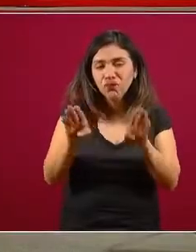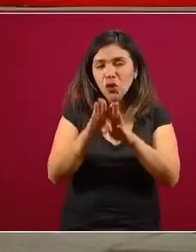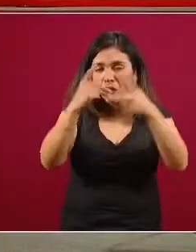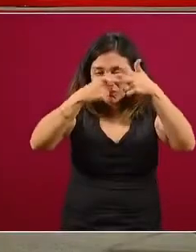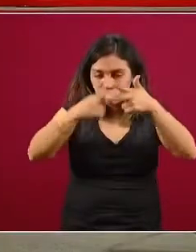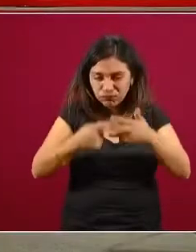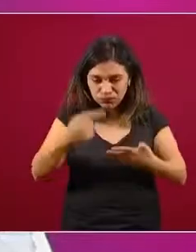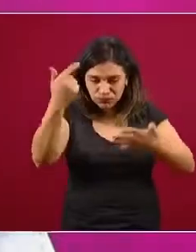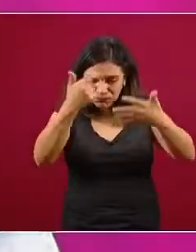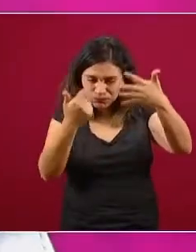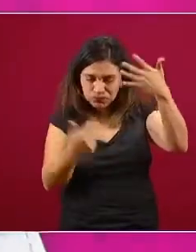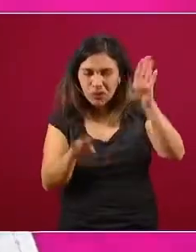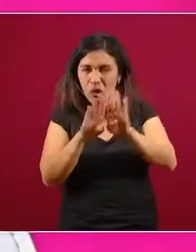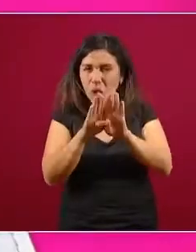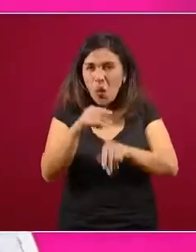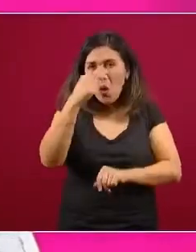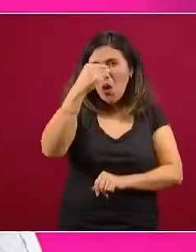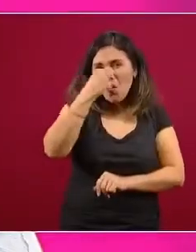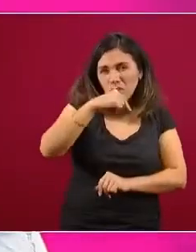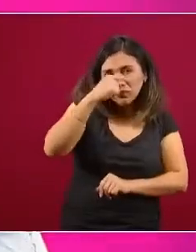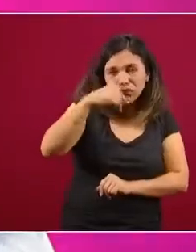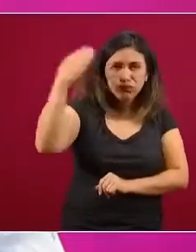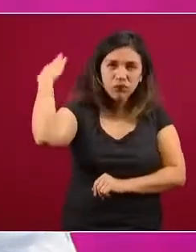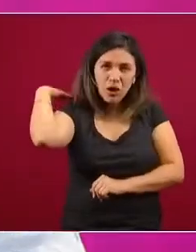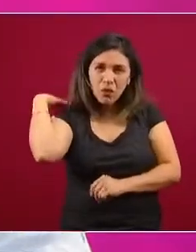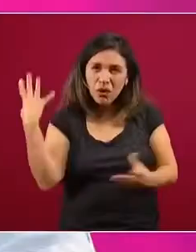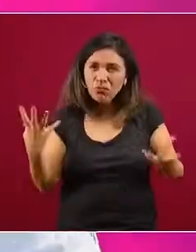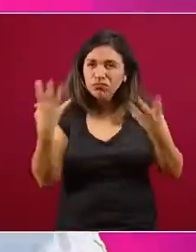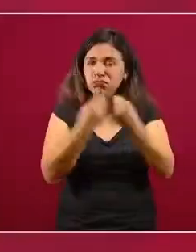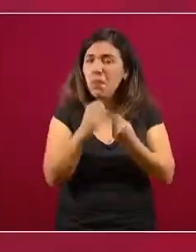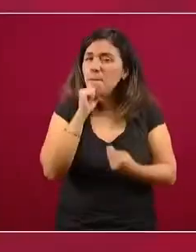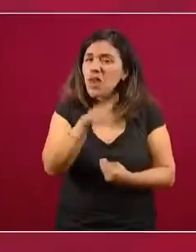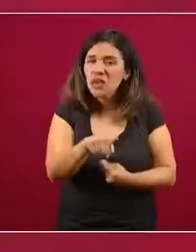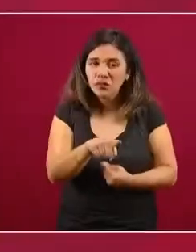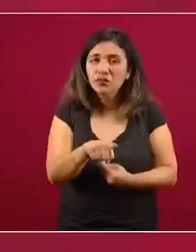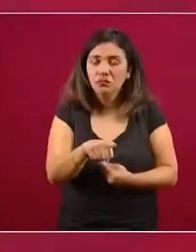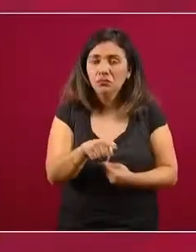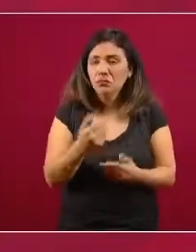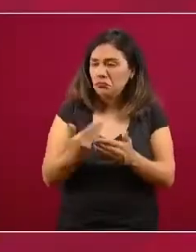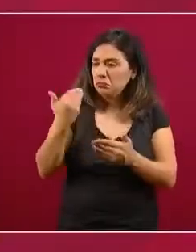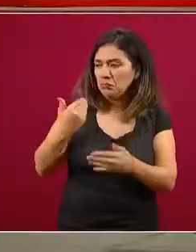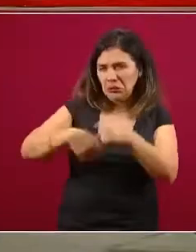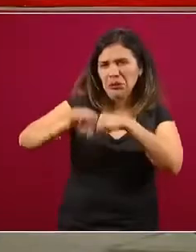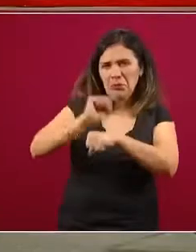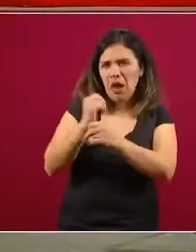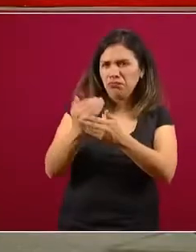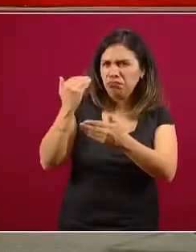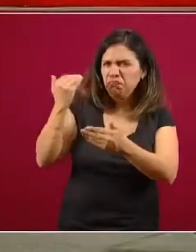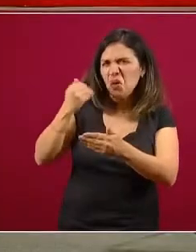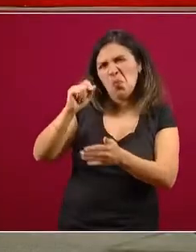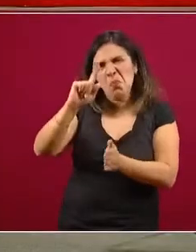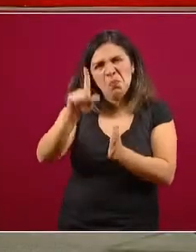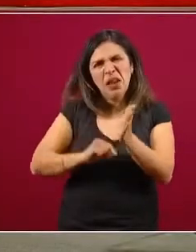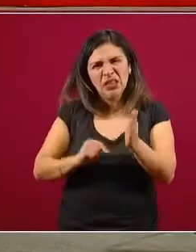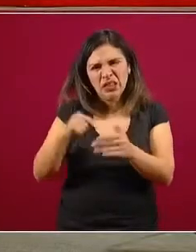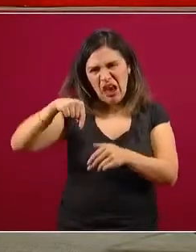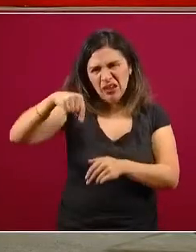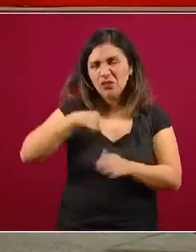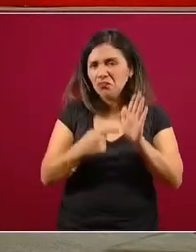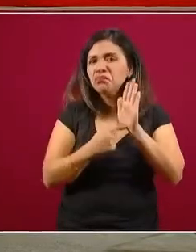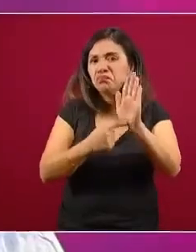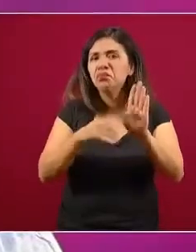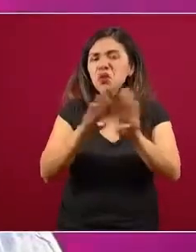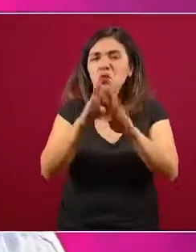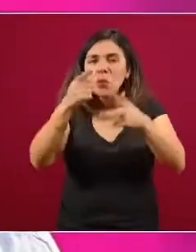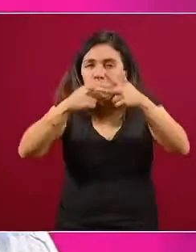de neumonía con influenza se pone junta, influenza-neumonía. Hace varias semanas o meses aquí presentamos la